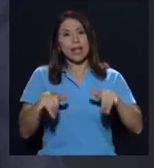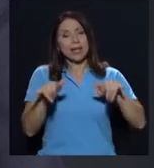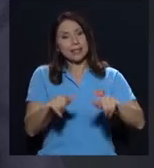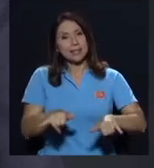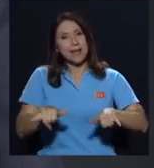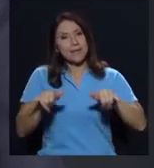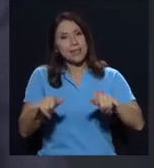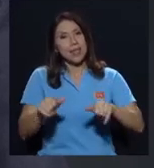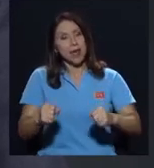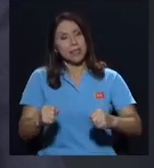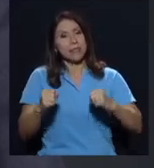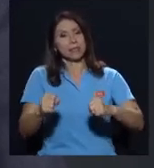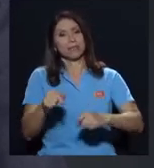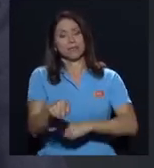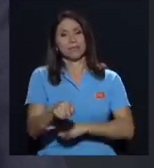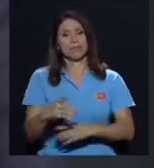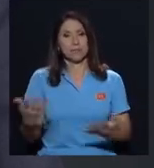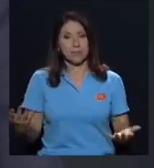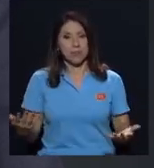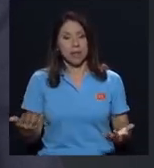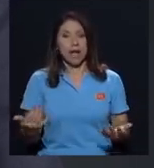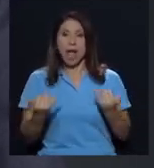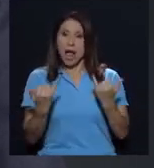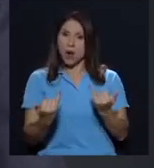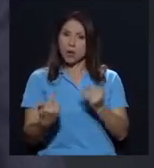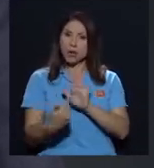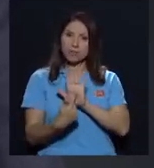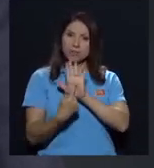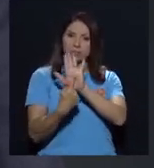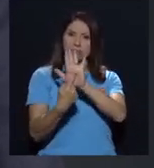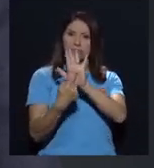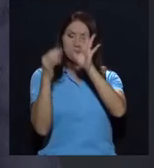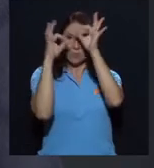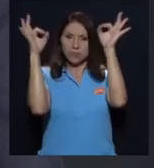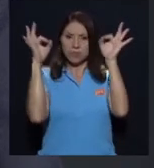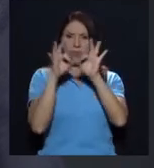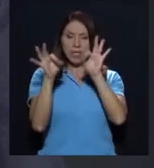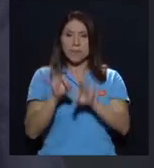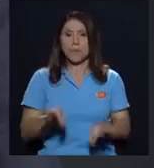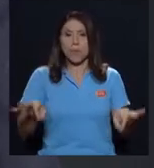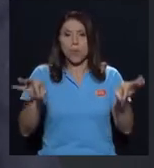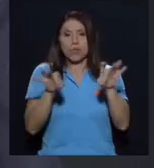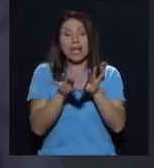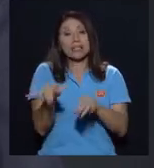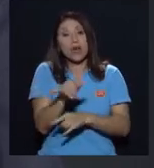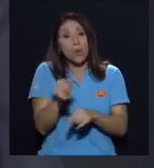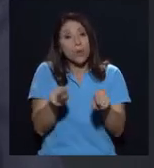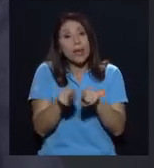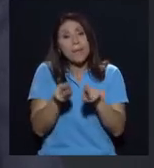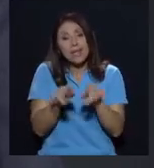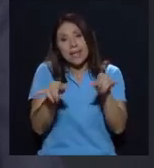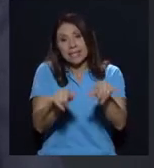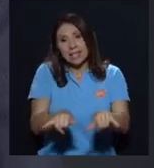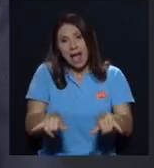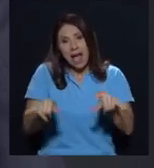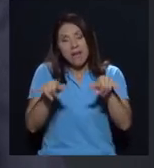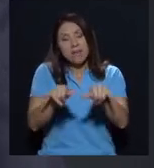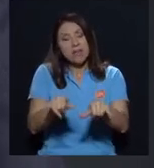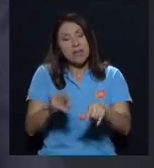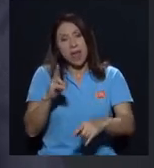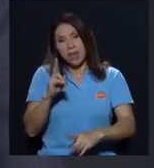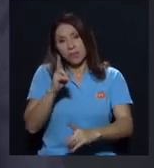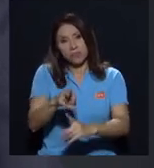tomado tanta importancia como la estabilidad de precios baja y entonces es muy importante